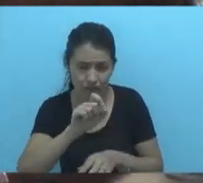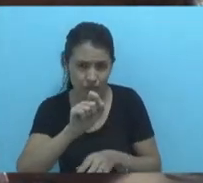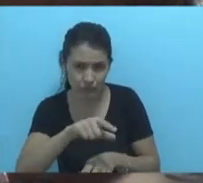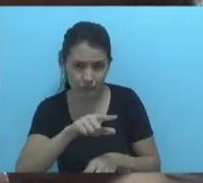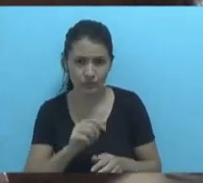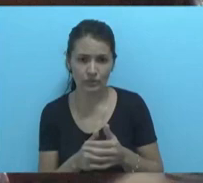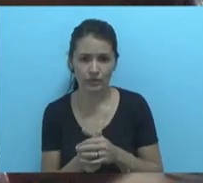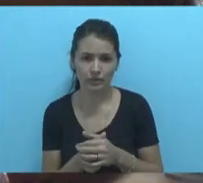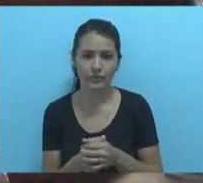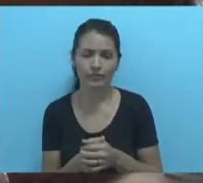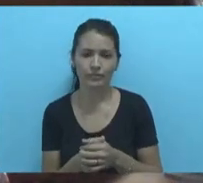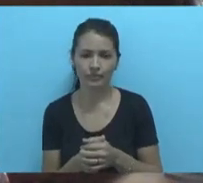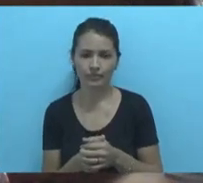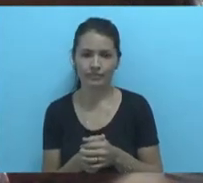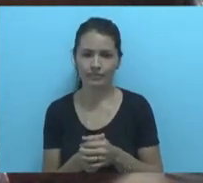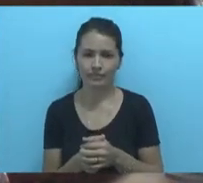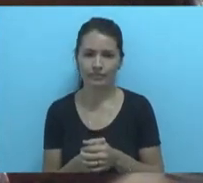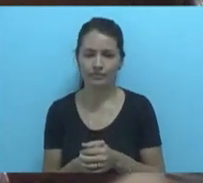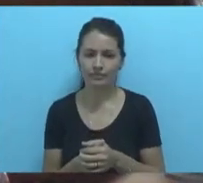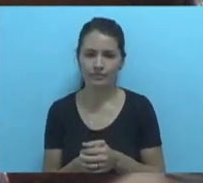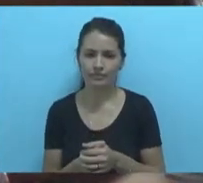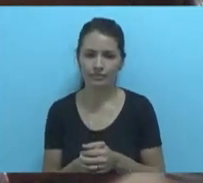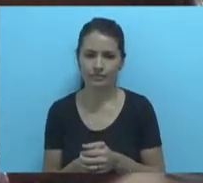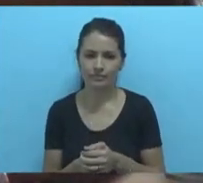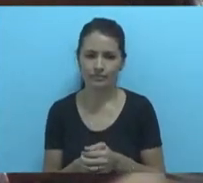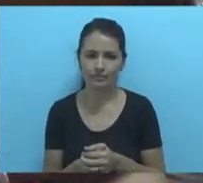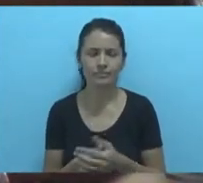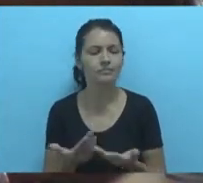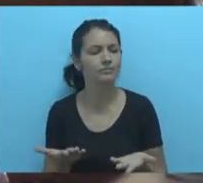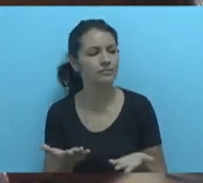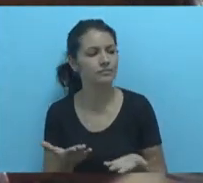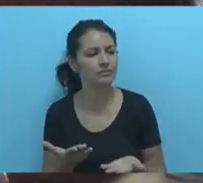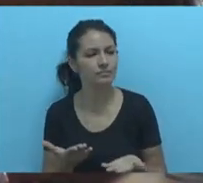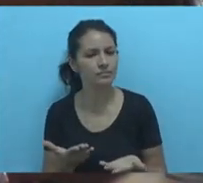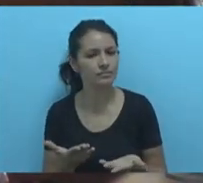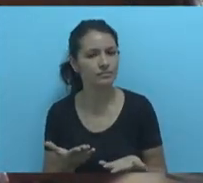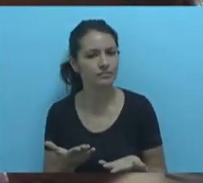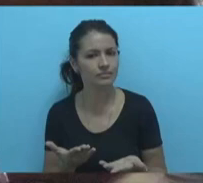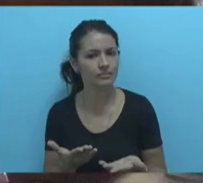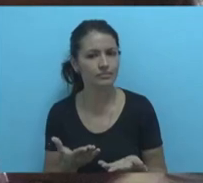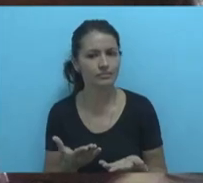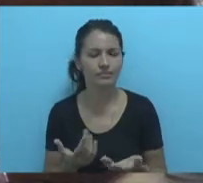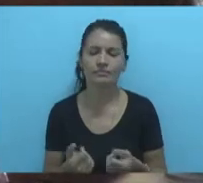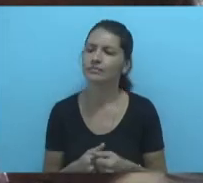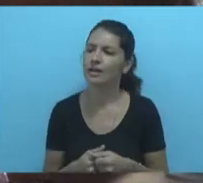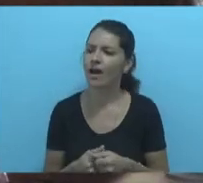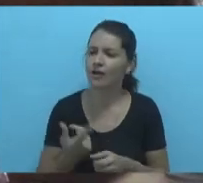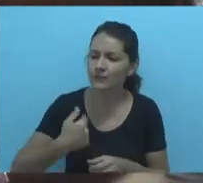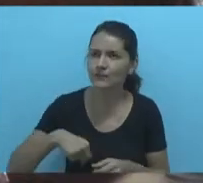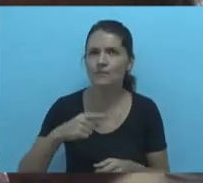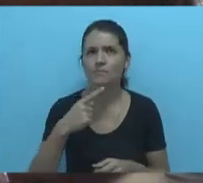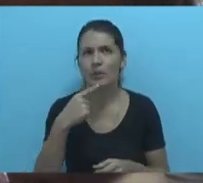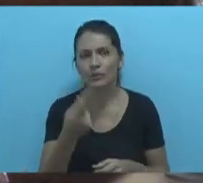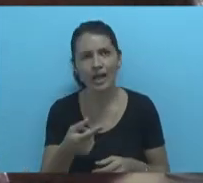a destacar porque constantemente nos preguntamos ¿para qué sirve o qué funcionalidad tiene